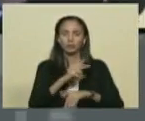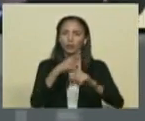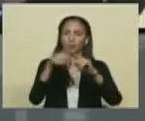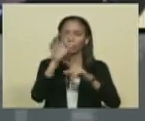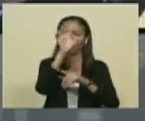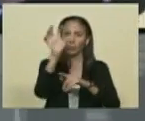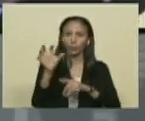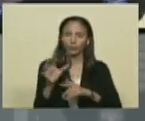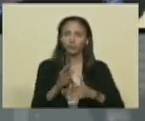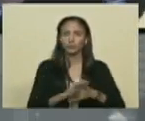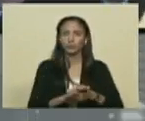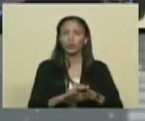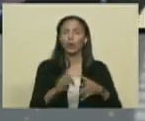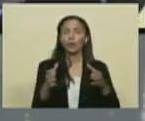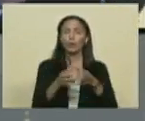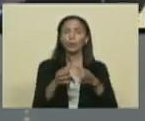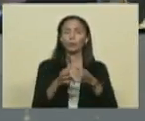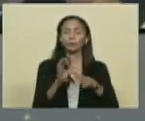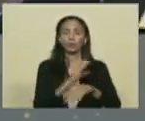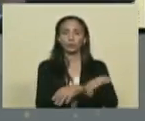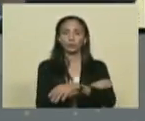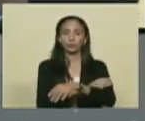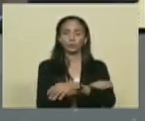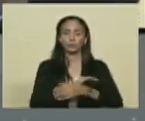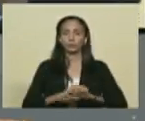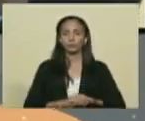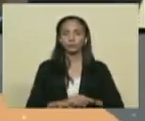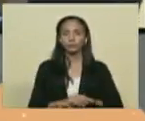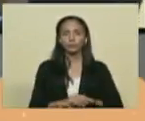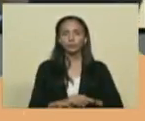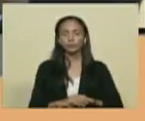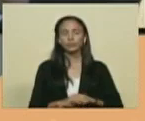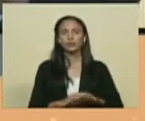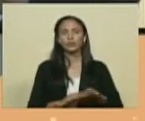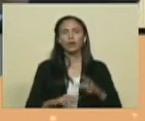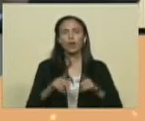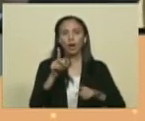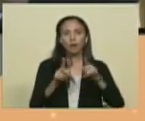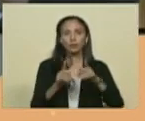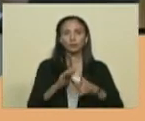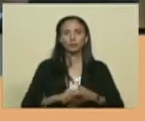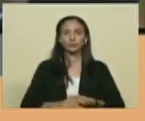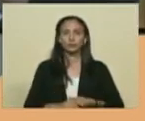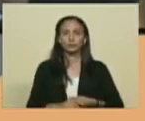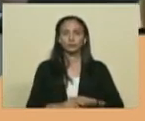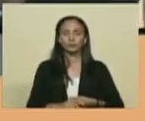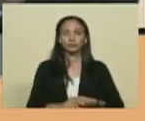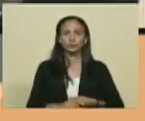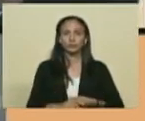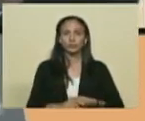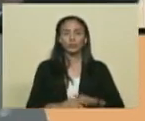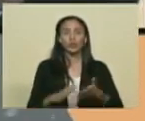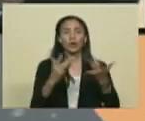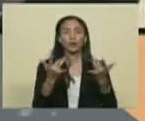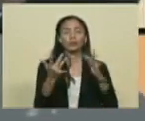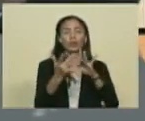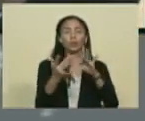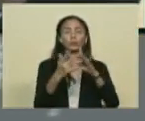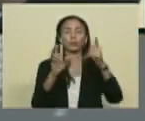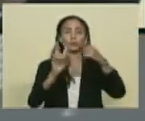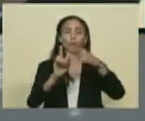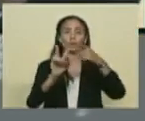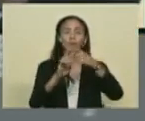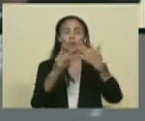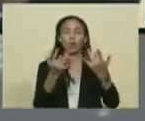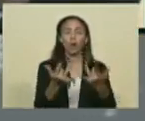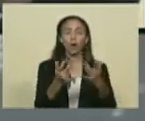como de la oposición. Positivo, que quizás en vivo y en directo, Venezolana de Televisión les ha ofrecido vía